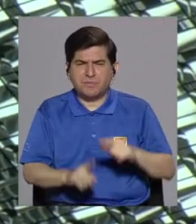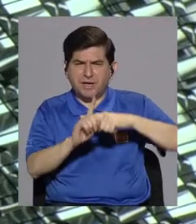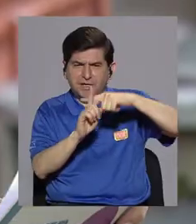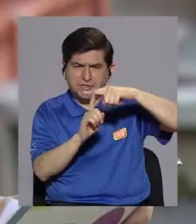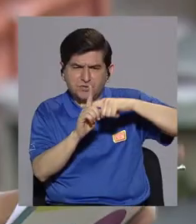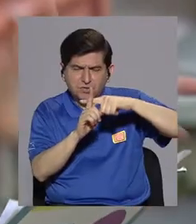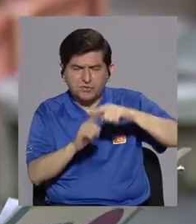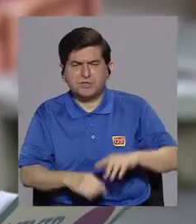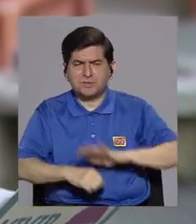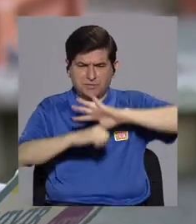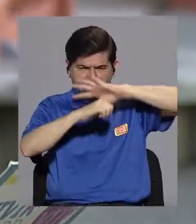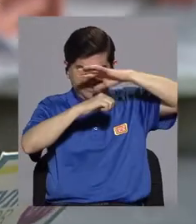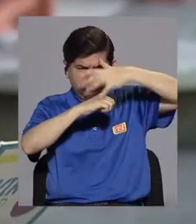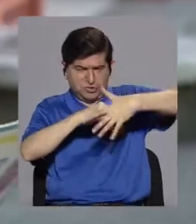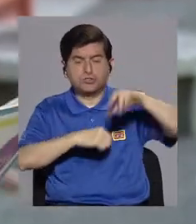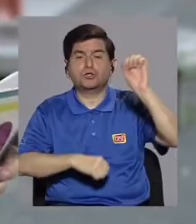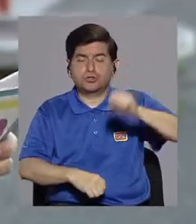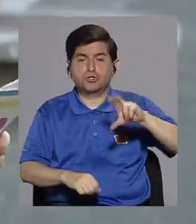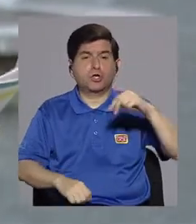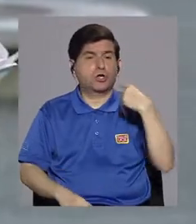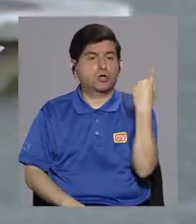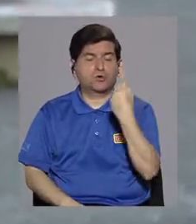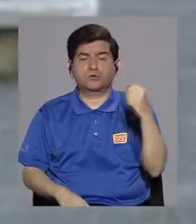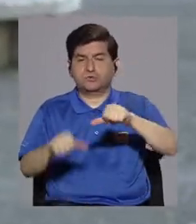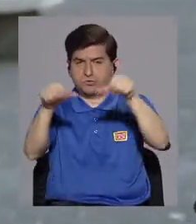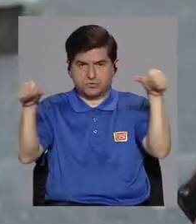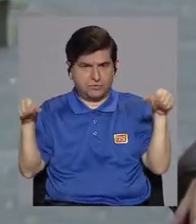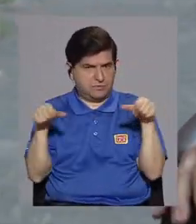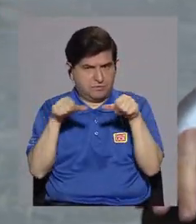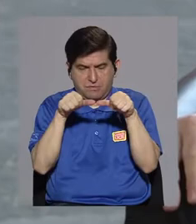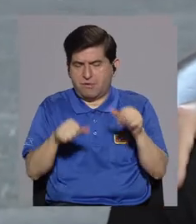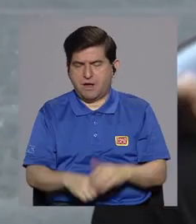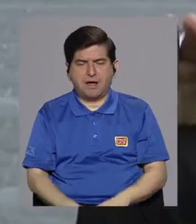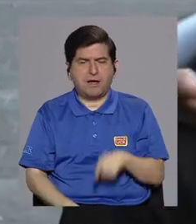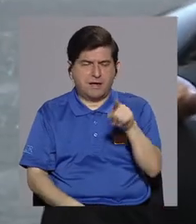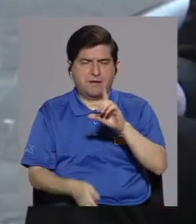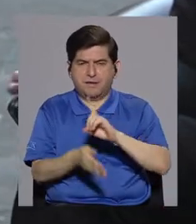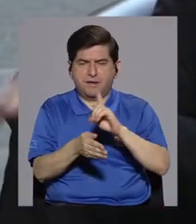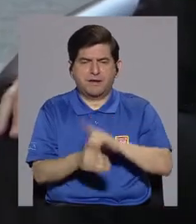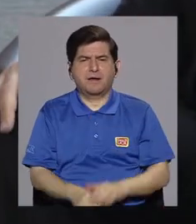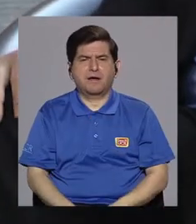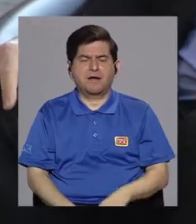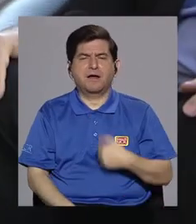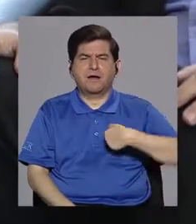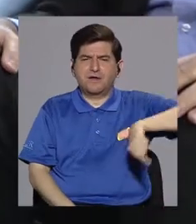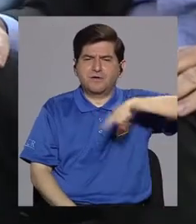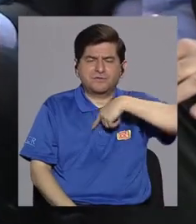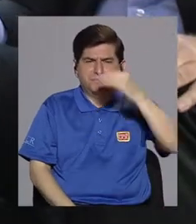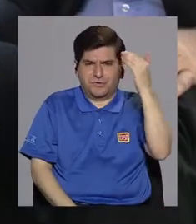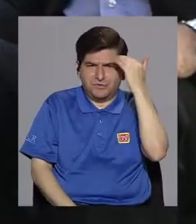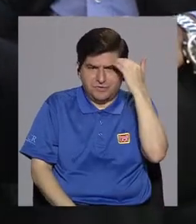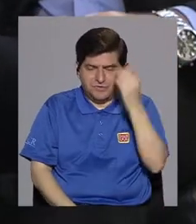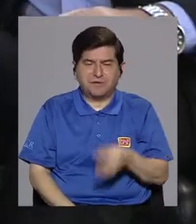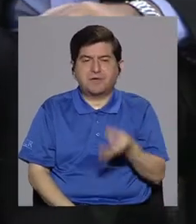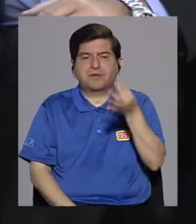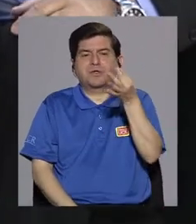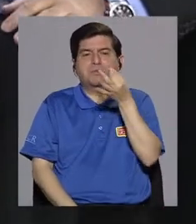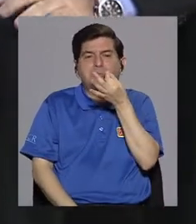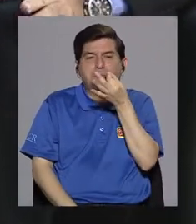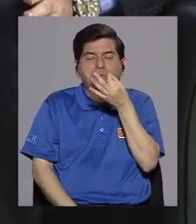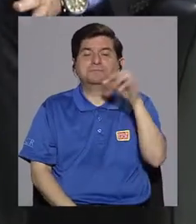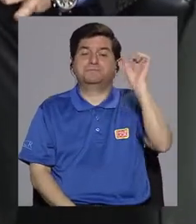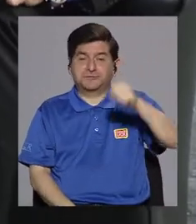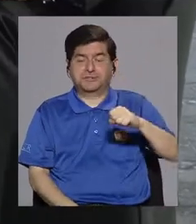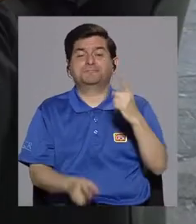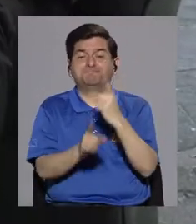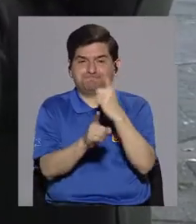de medición, en general, no solo en el área de la industria de uno de los más médica. Comunes que conocemos de en las casas es el termómetro.